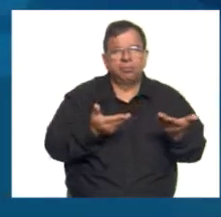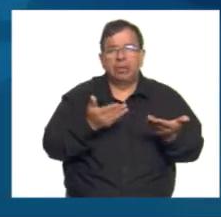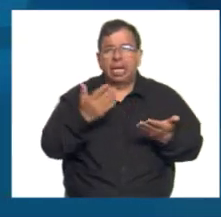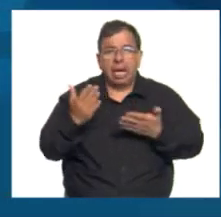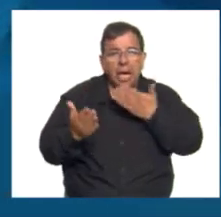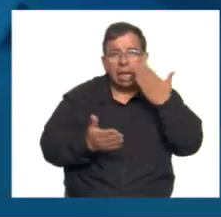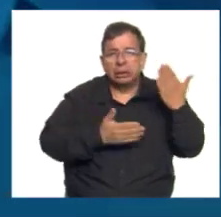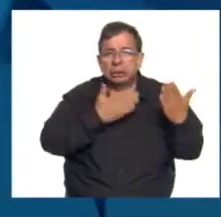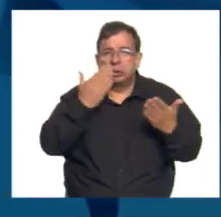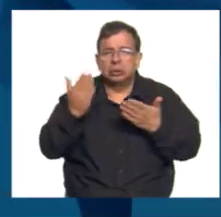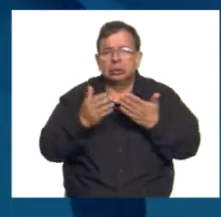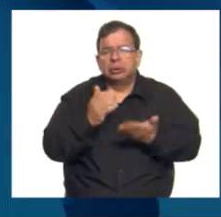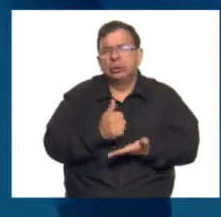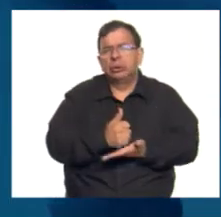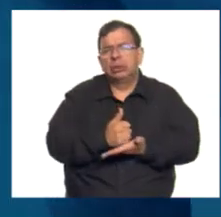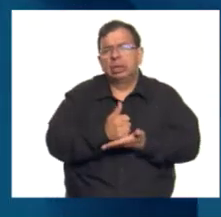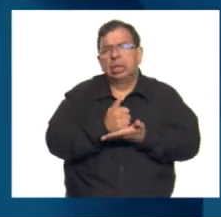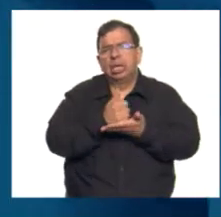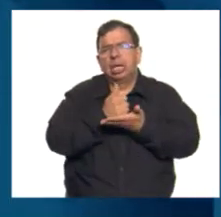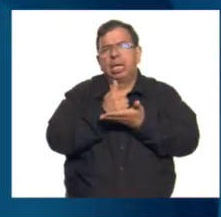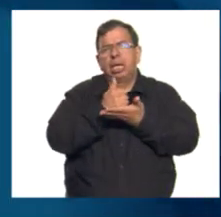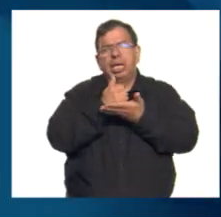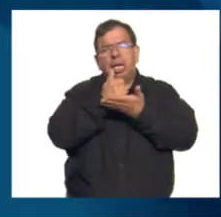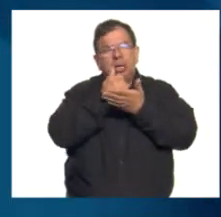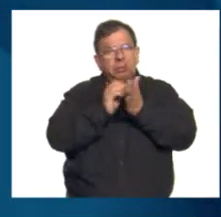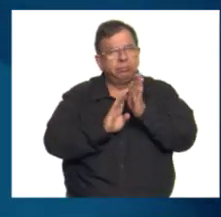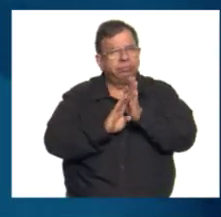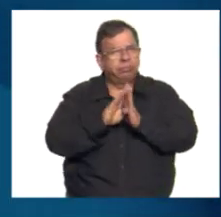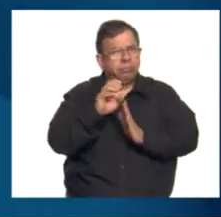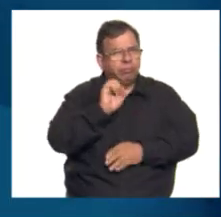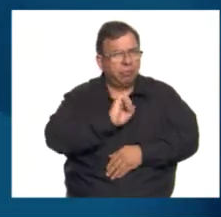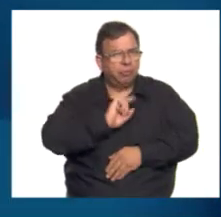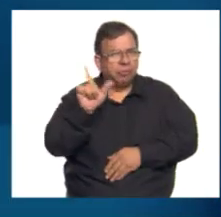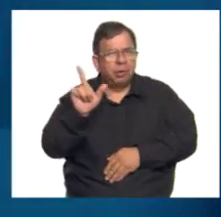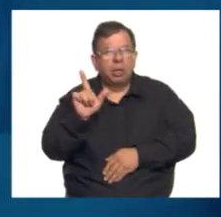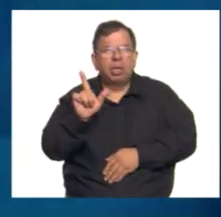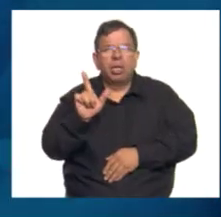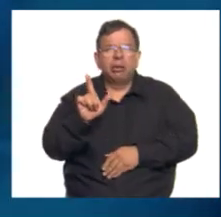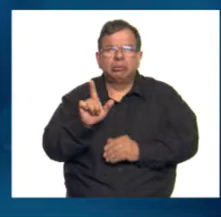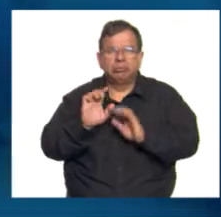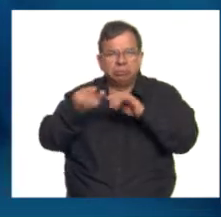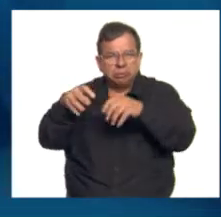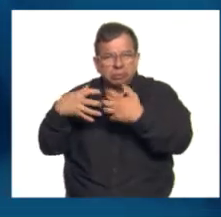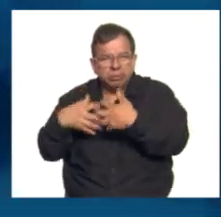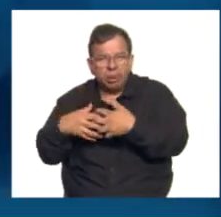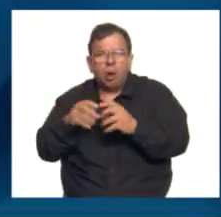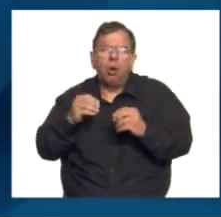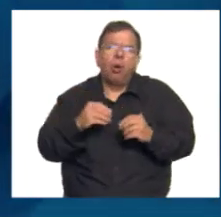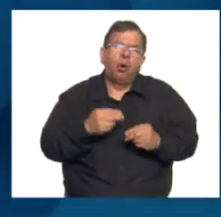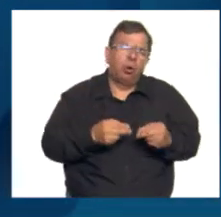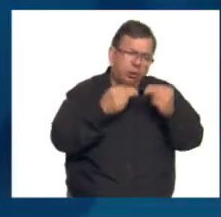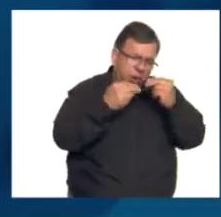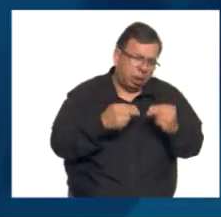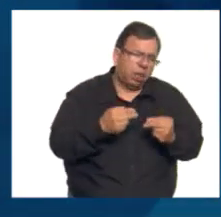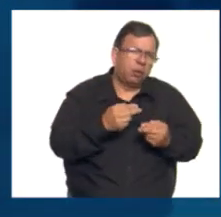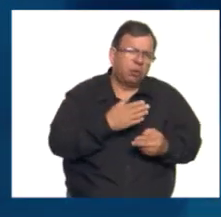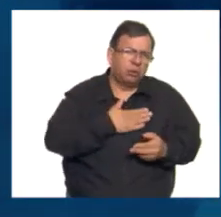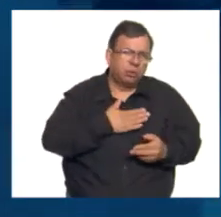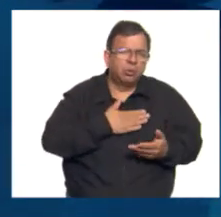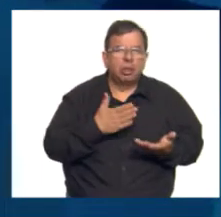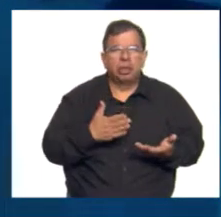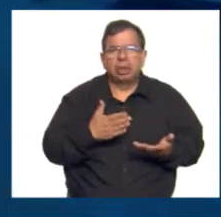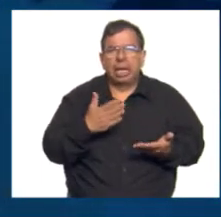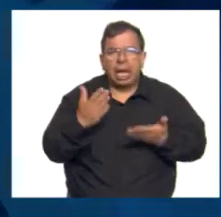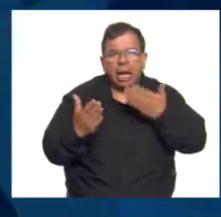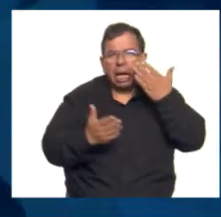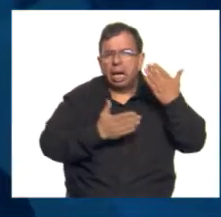estudio también ayuda a desarrollarnos profesionalmente, ya sea dentro de una empresa o crear un negocio propio. El